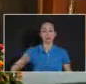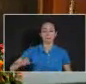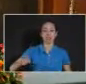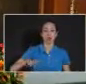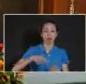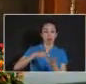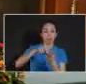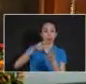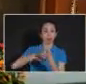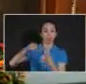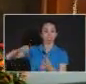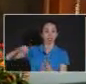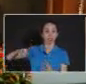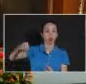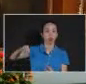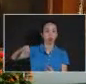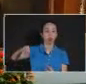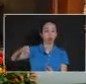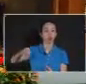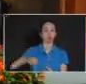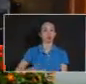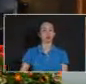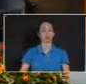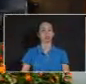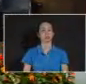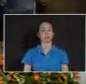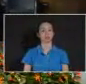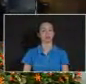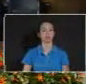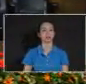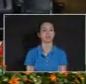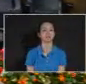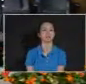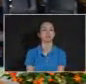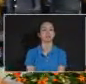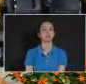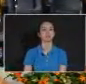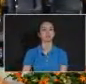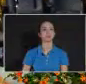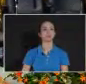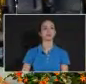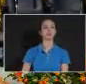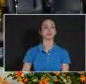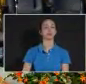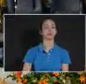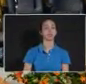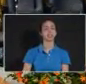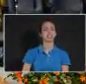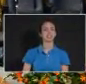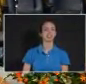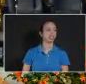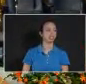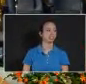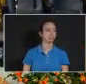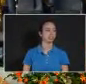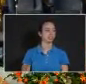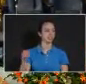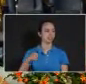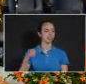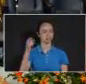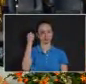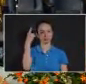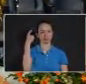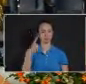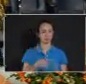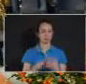Joab. Bueno, ese es el contexto. ¿Sí me puso caso al contexto? Ok, entonces ahora miremos